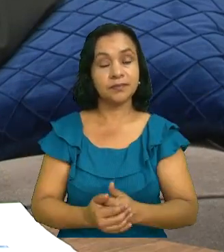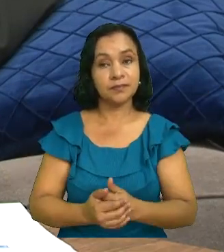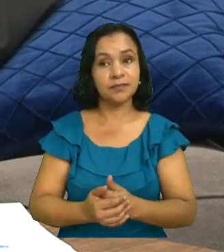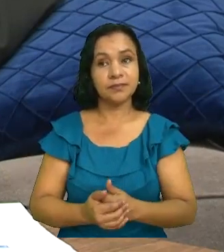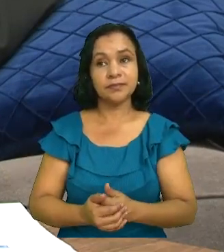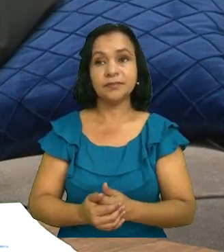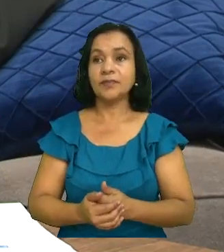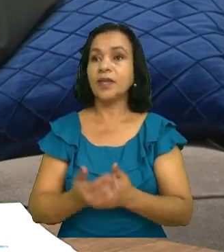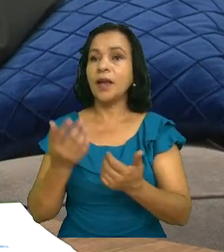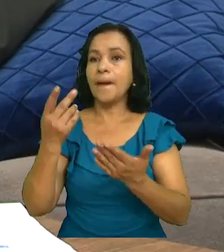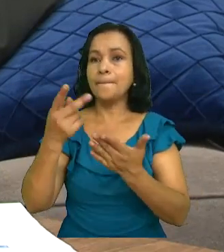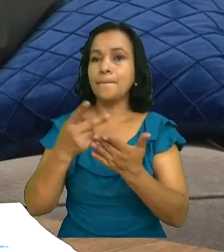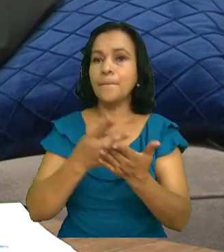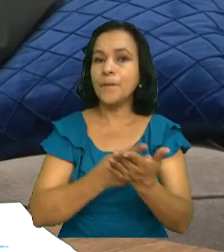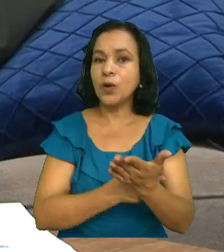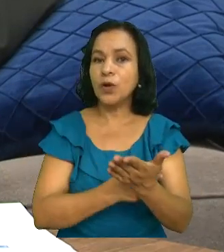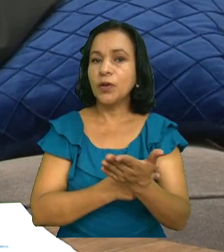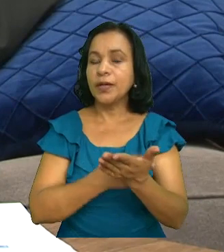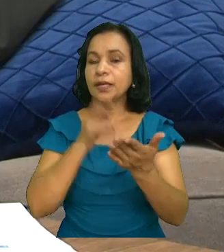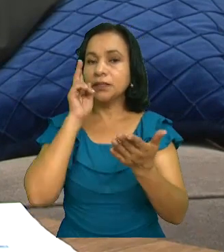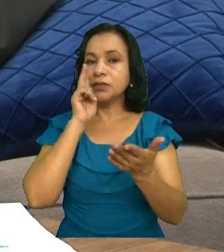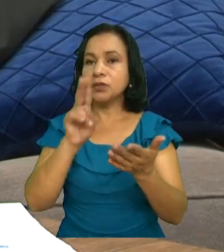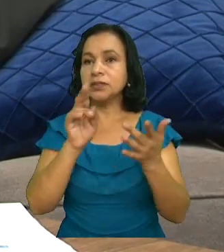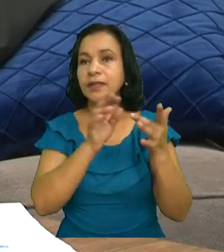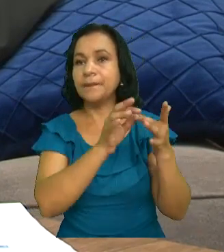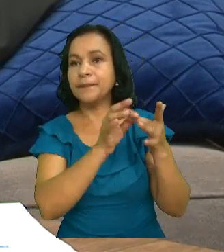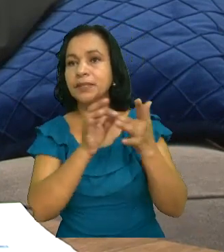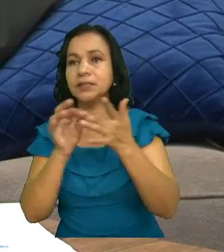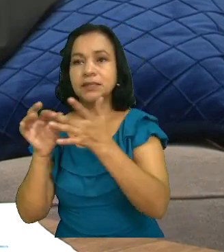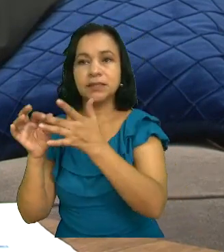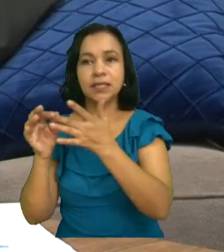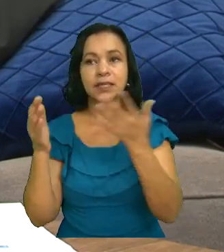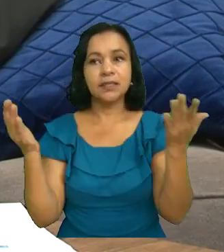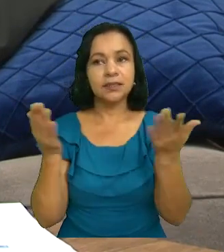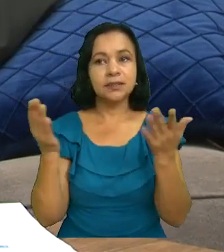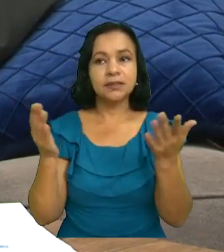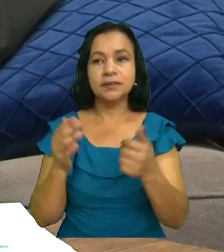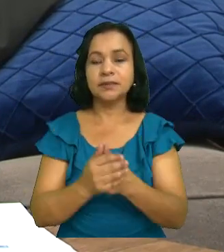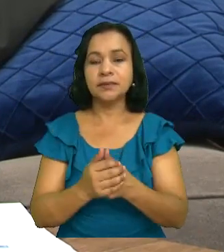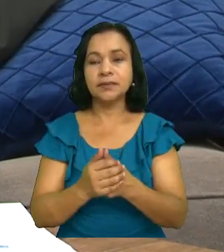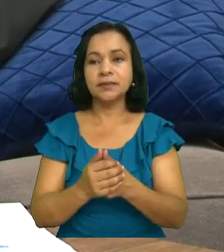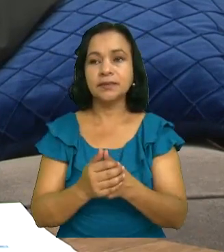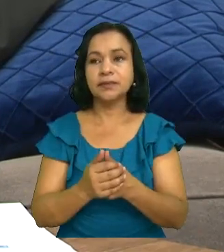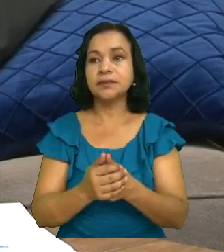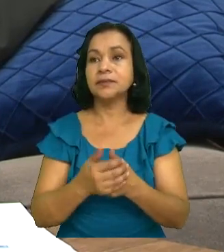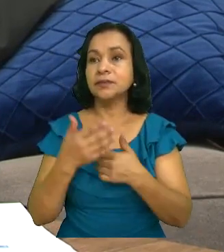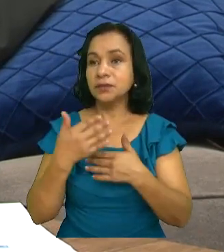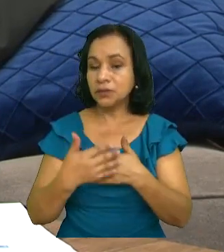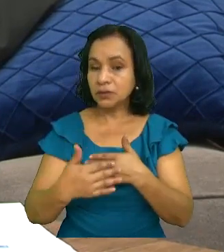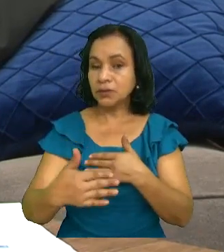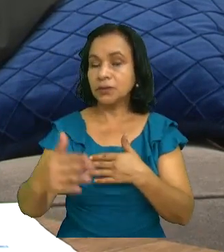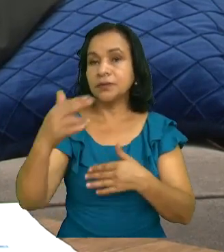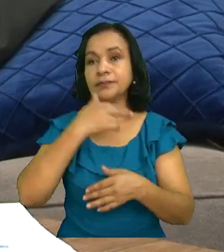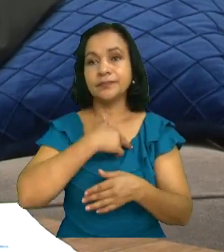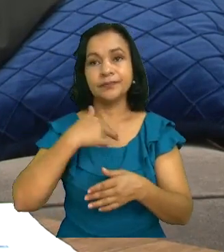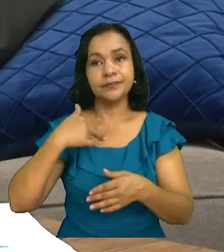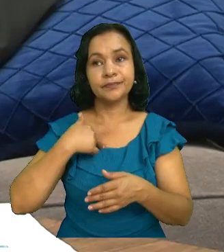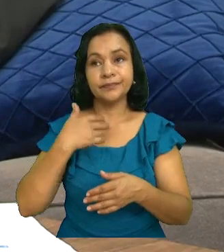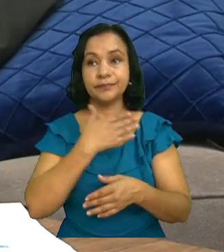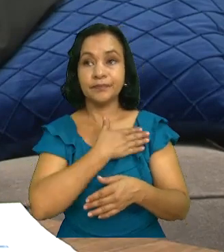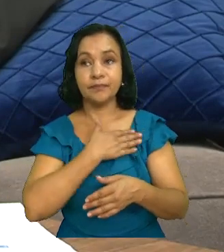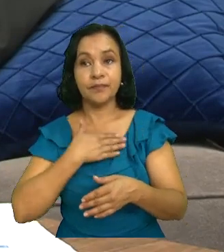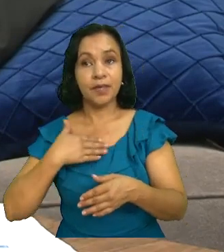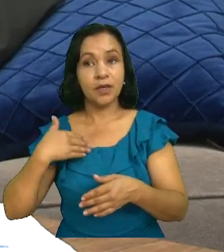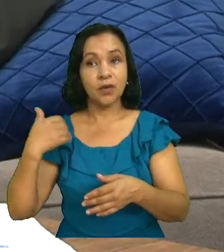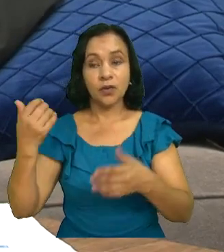en proyectos de gran impacto que van a sacudir desde los cimientos la economía nacional y van a darle muchas mejores